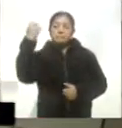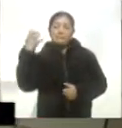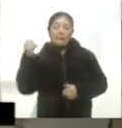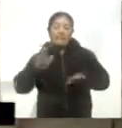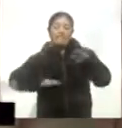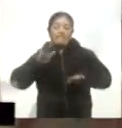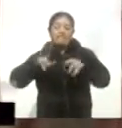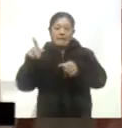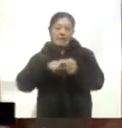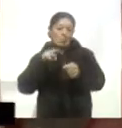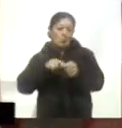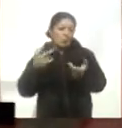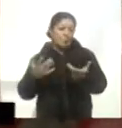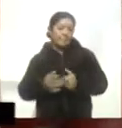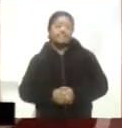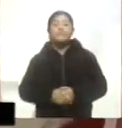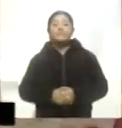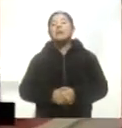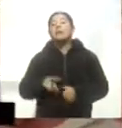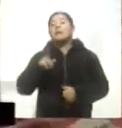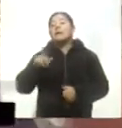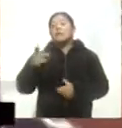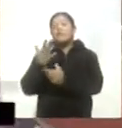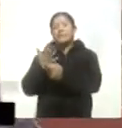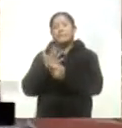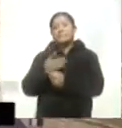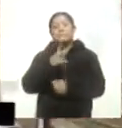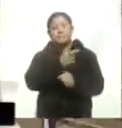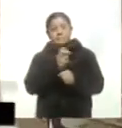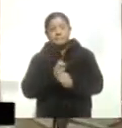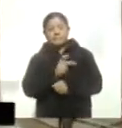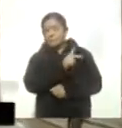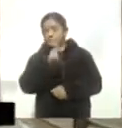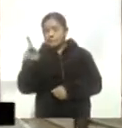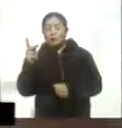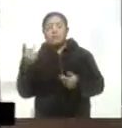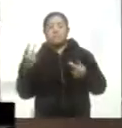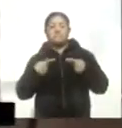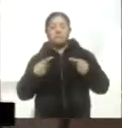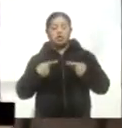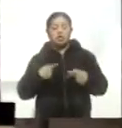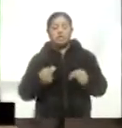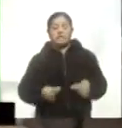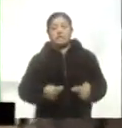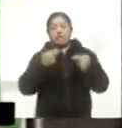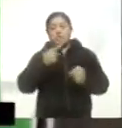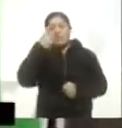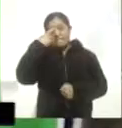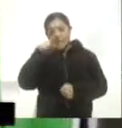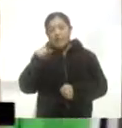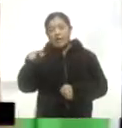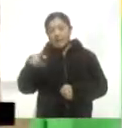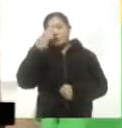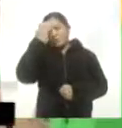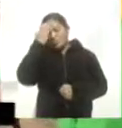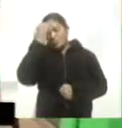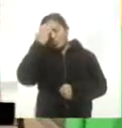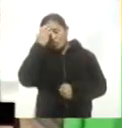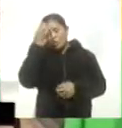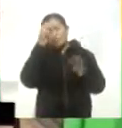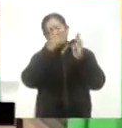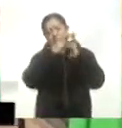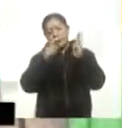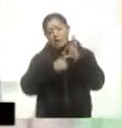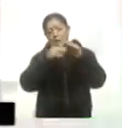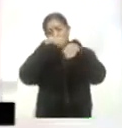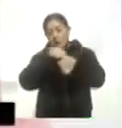Por otro lado, el municipio señaló que han invitado a los dueños de establecimientos comerciales para que operen bajo los protocolos sanitarios que